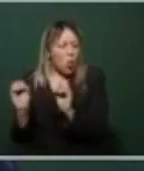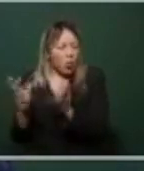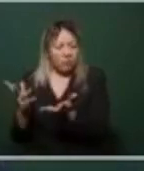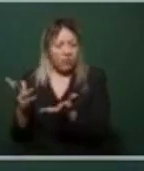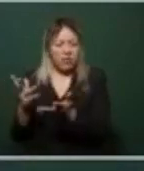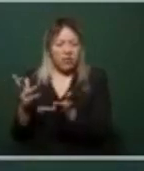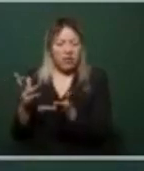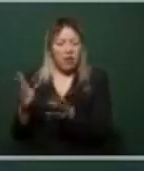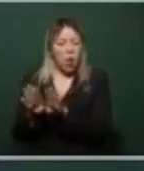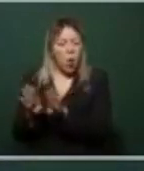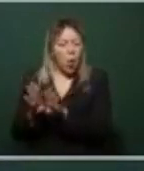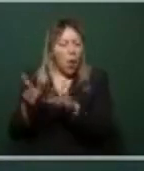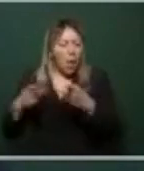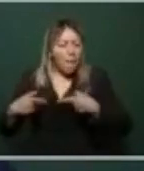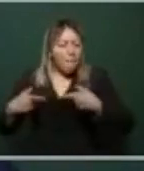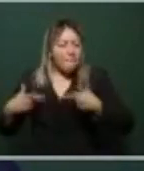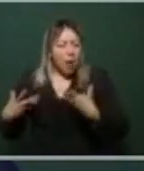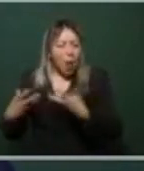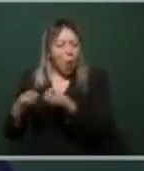apoyo